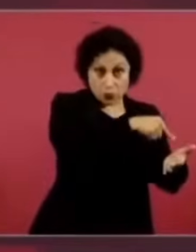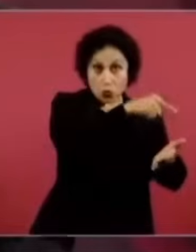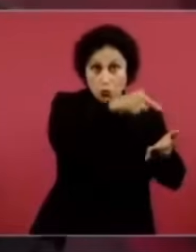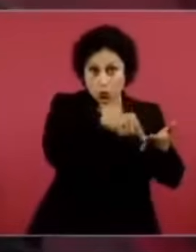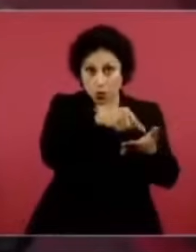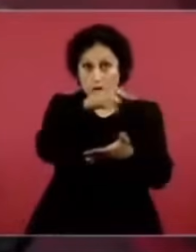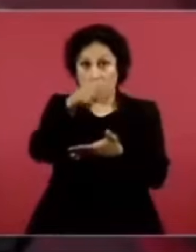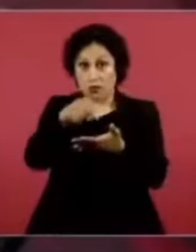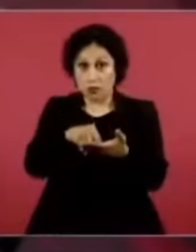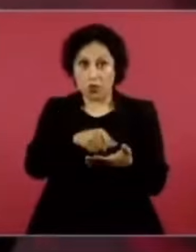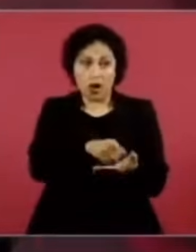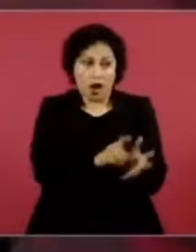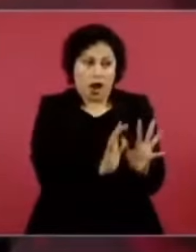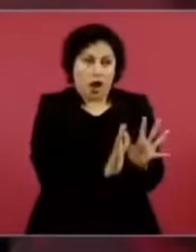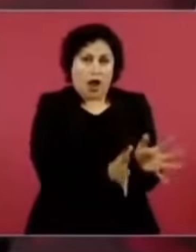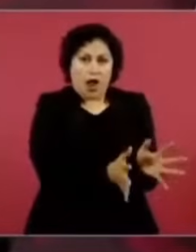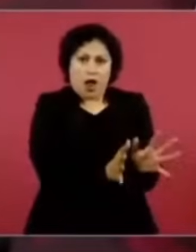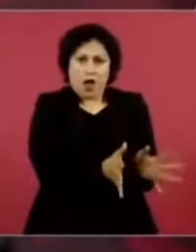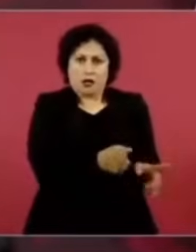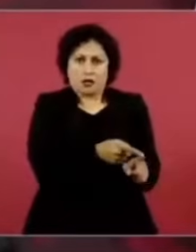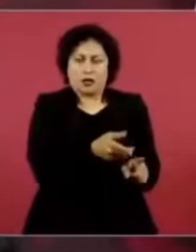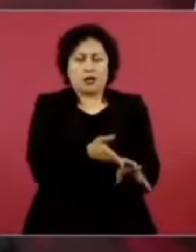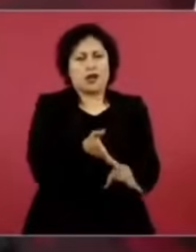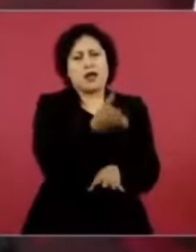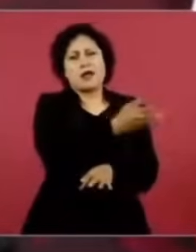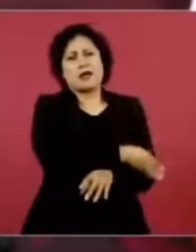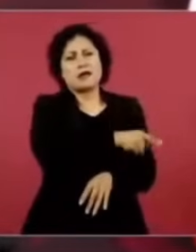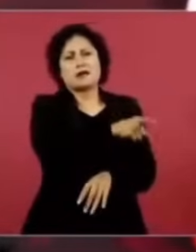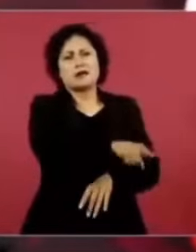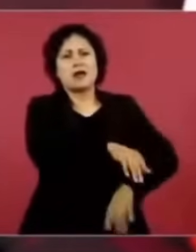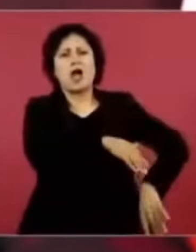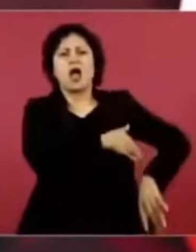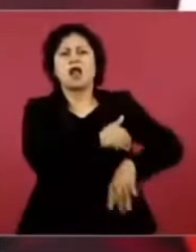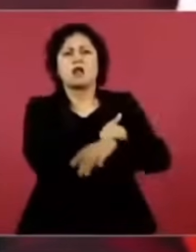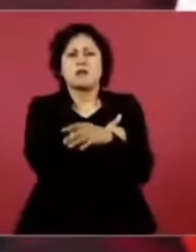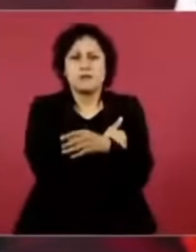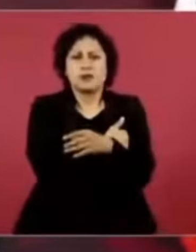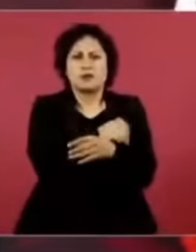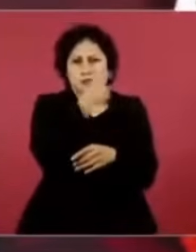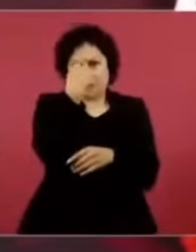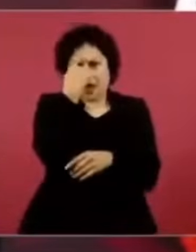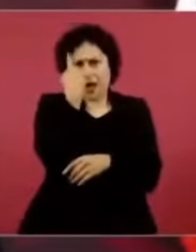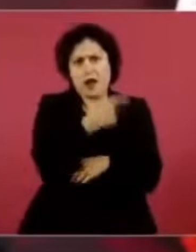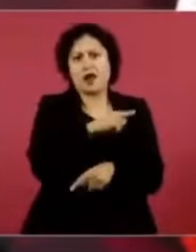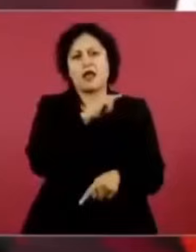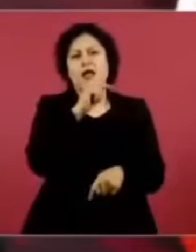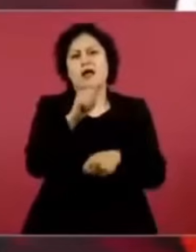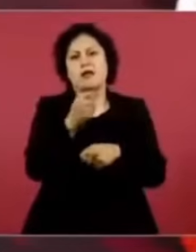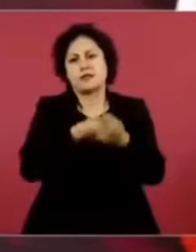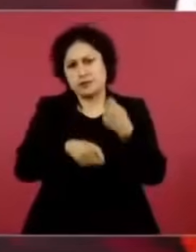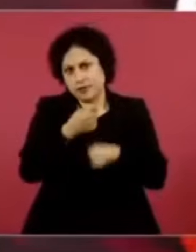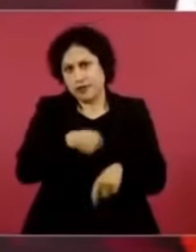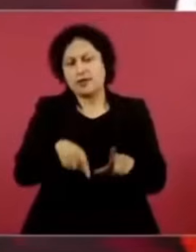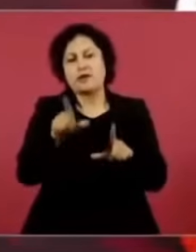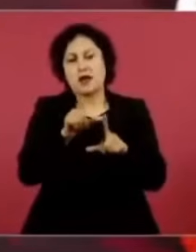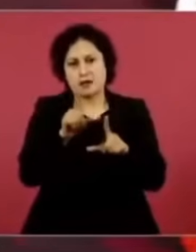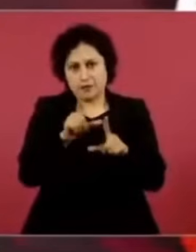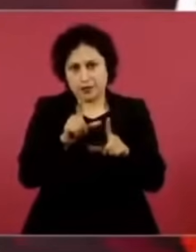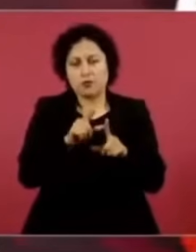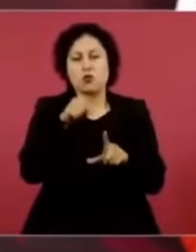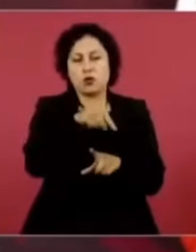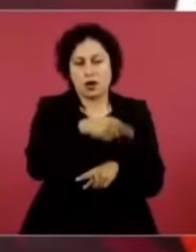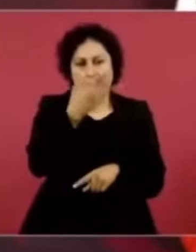como estaba antes, eran almacenes de Liverpool, que crearon para distribuir todas sus mercancías en